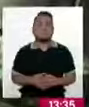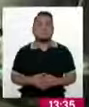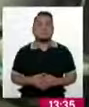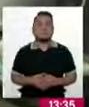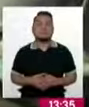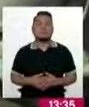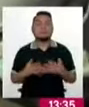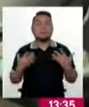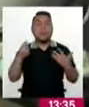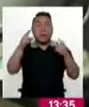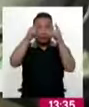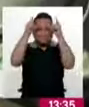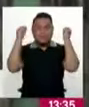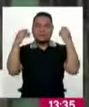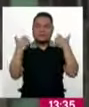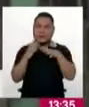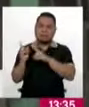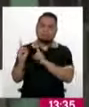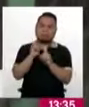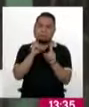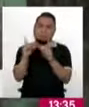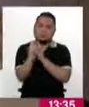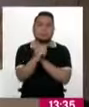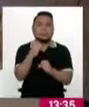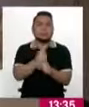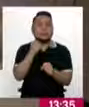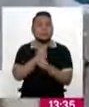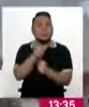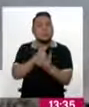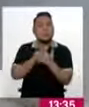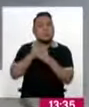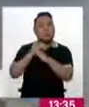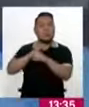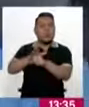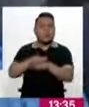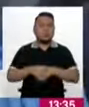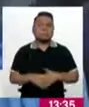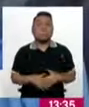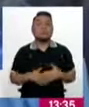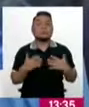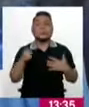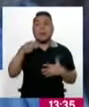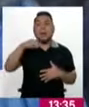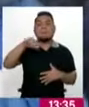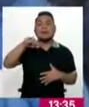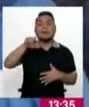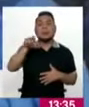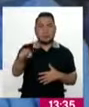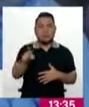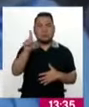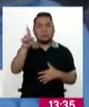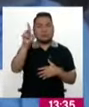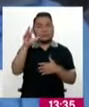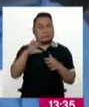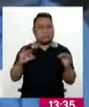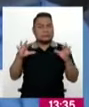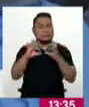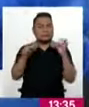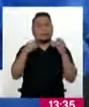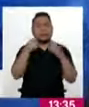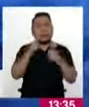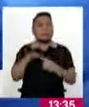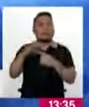los enfermeros han estado en la primera fila en la lucha contra la Kobe 19 María él es uno de los casos más emblemáticos